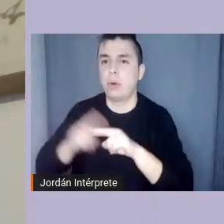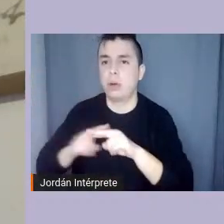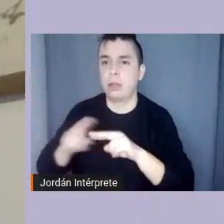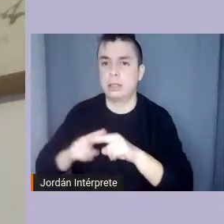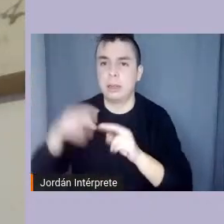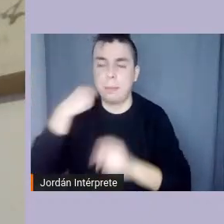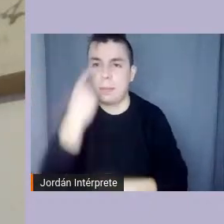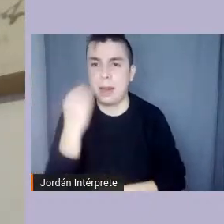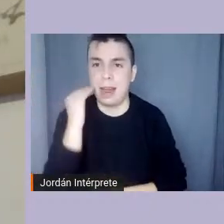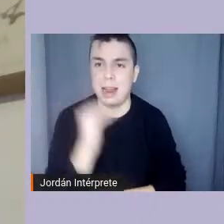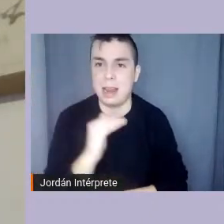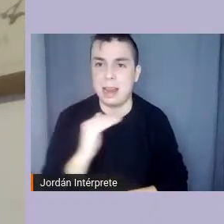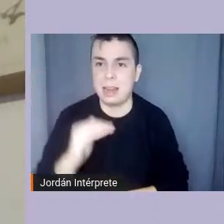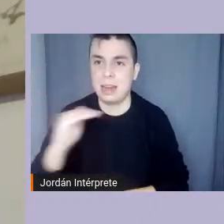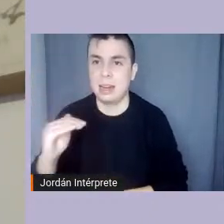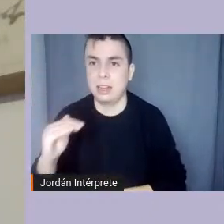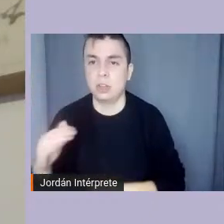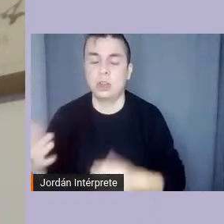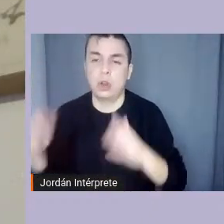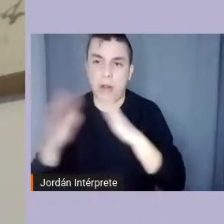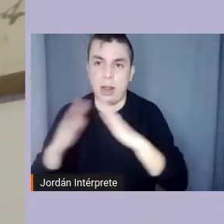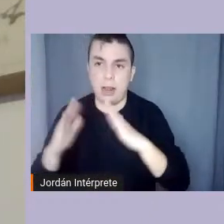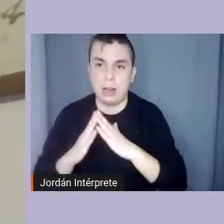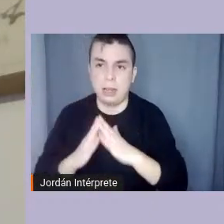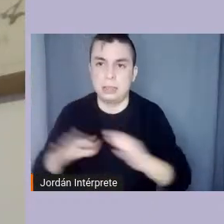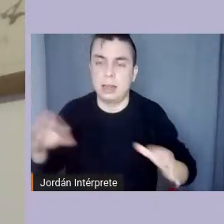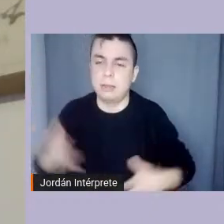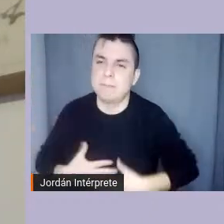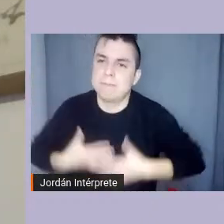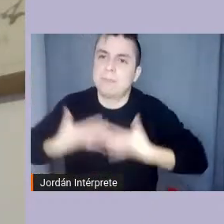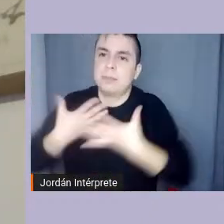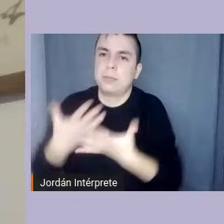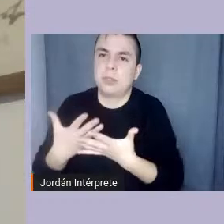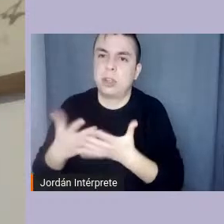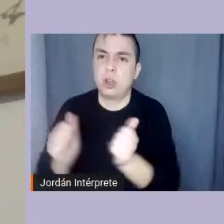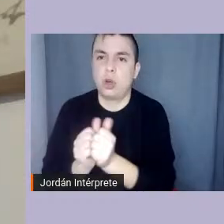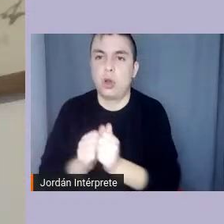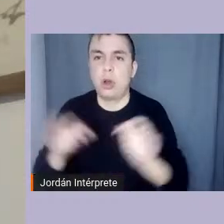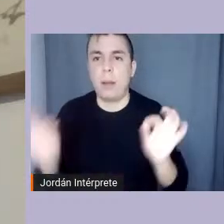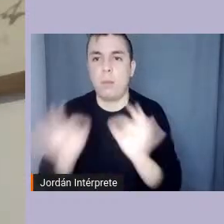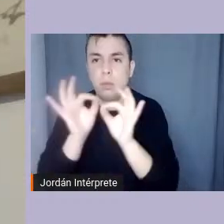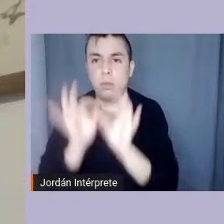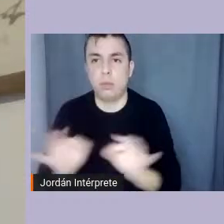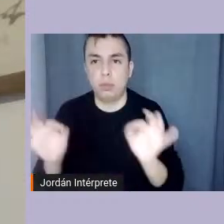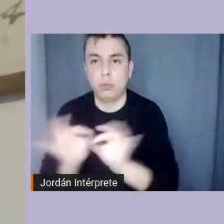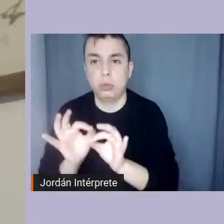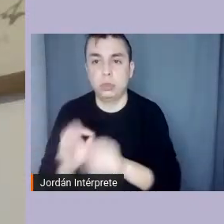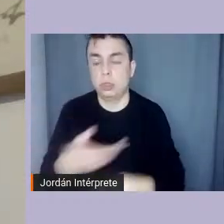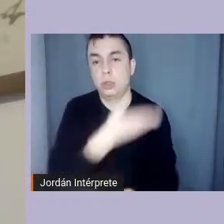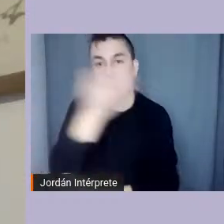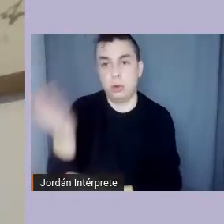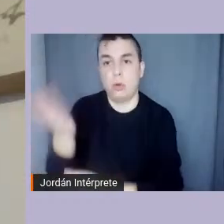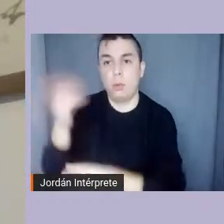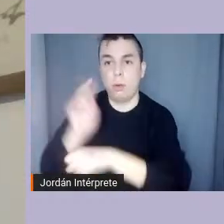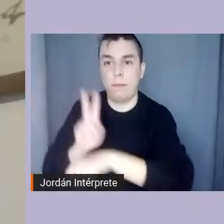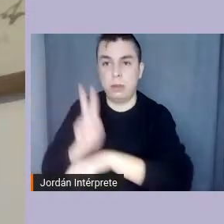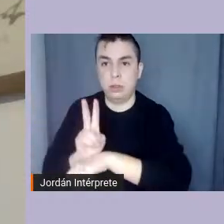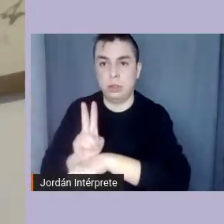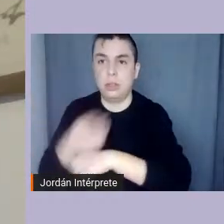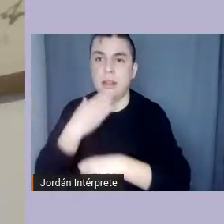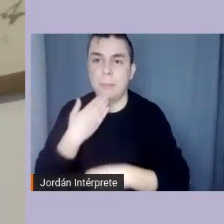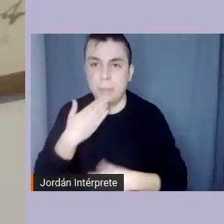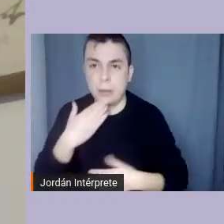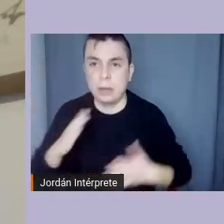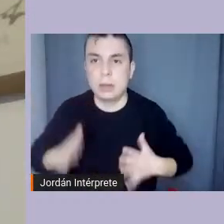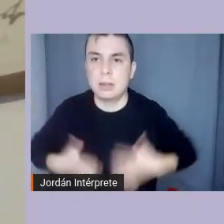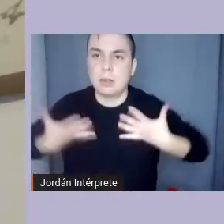y niñas en casa motivados con la música y para que los maestros que escuchen esta charla también se atrevan a